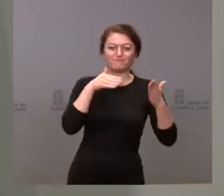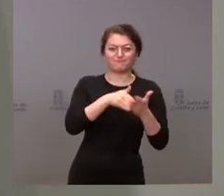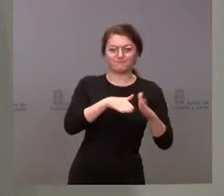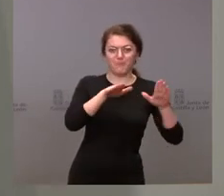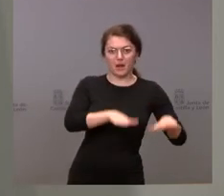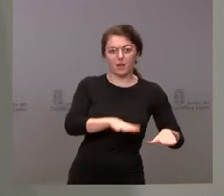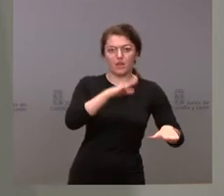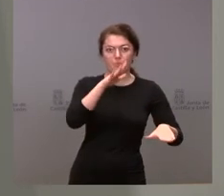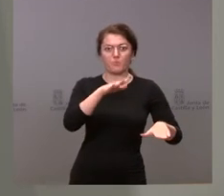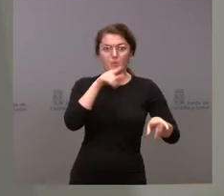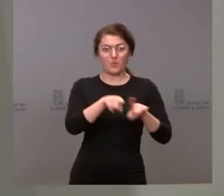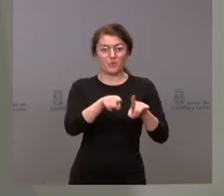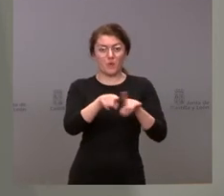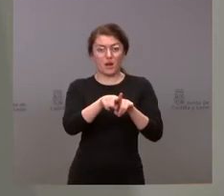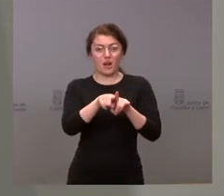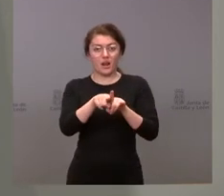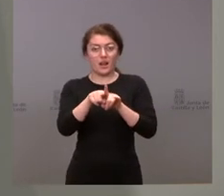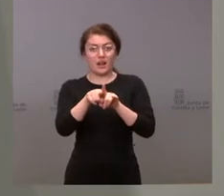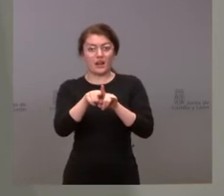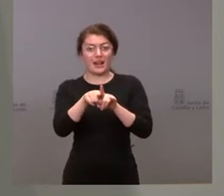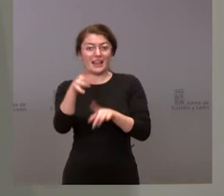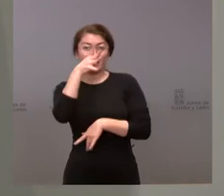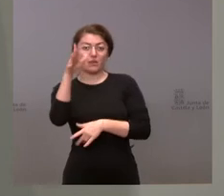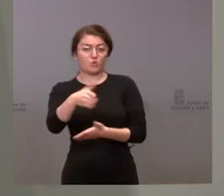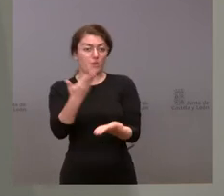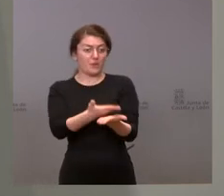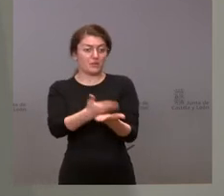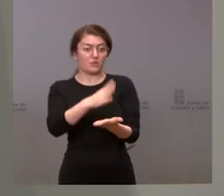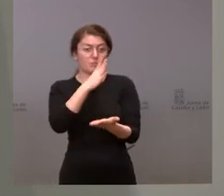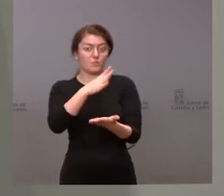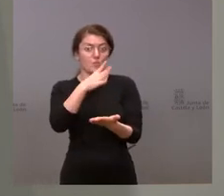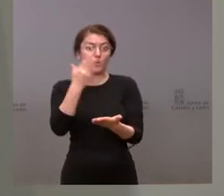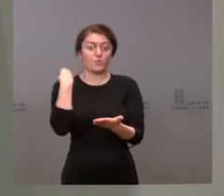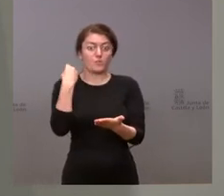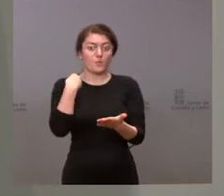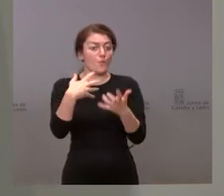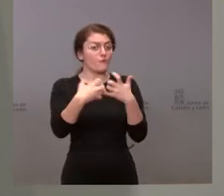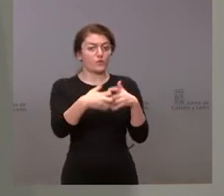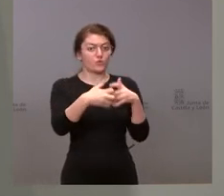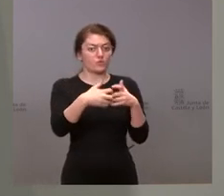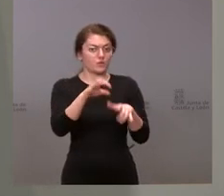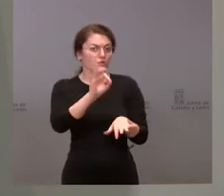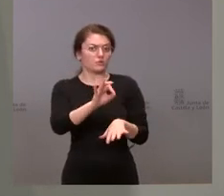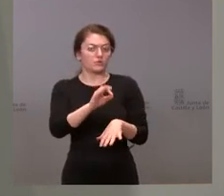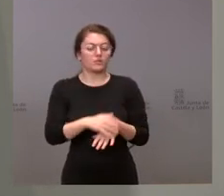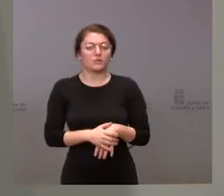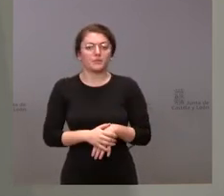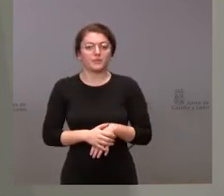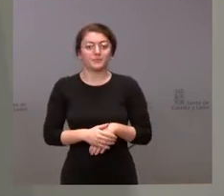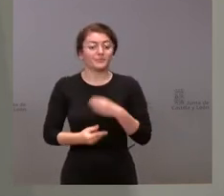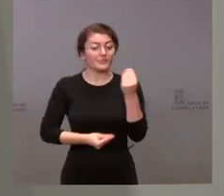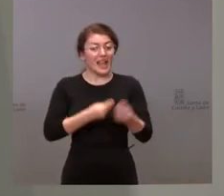los recursos presentados en relación con el funcionamiento por parte de tracks en aquel momento y lo que hicimos con carácter